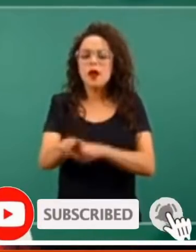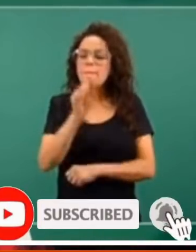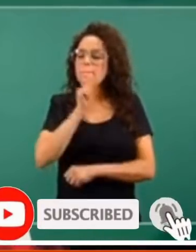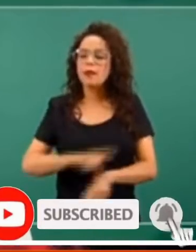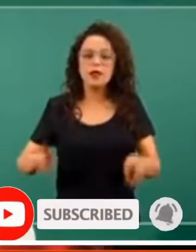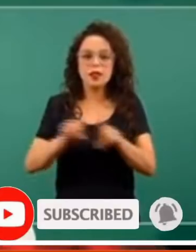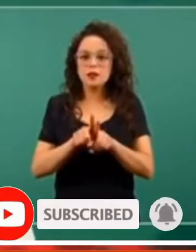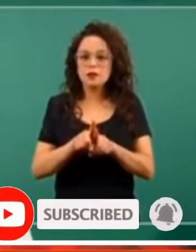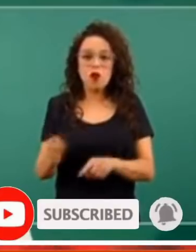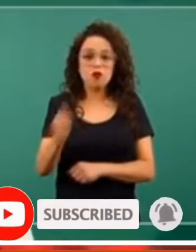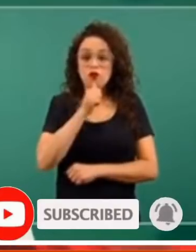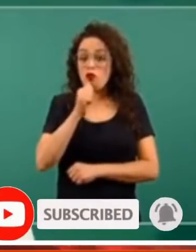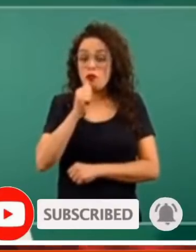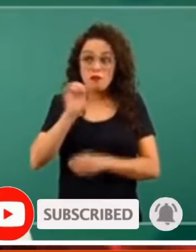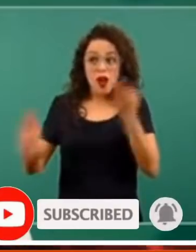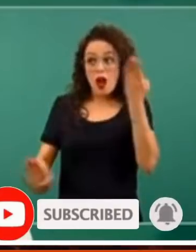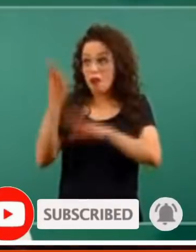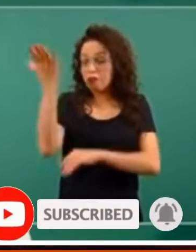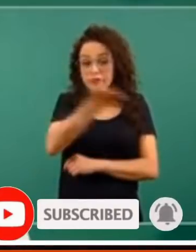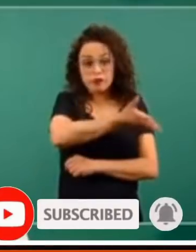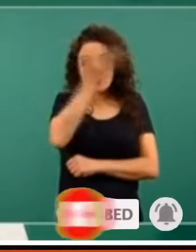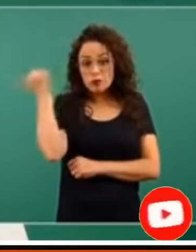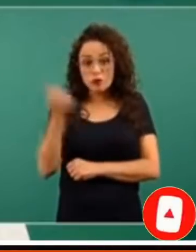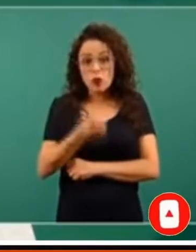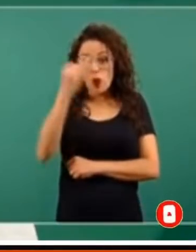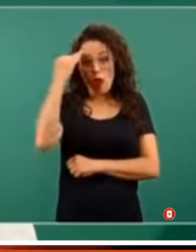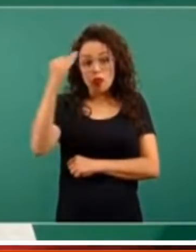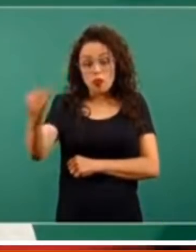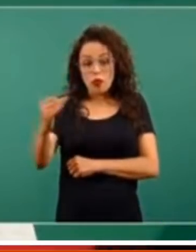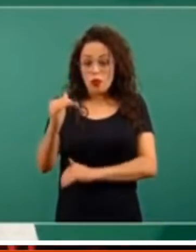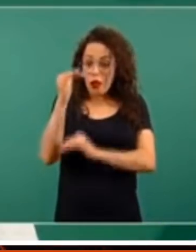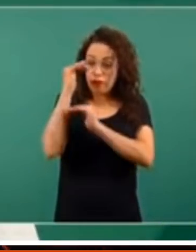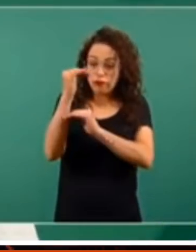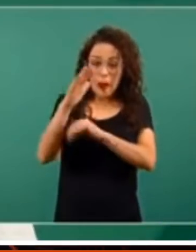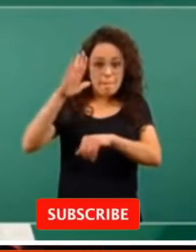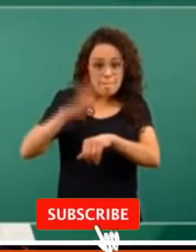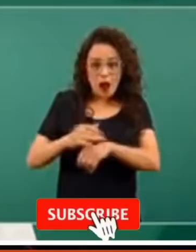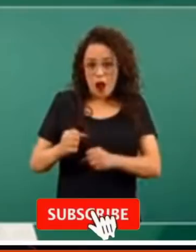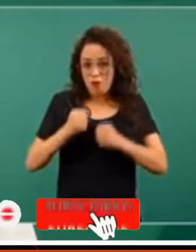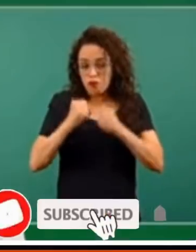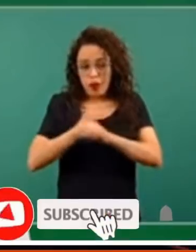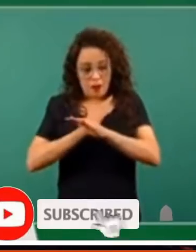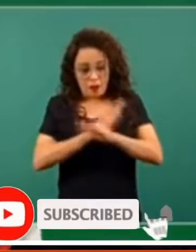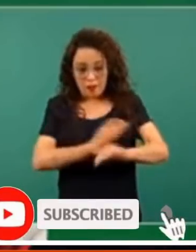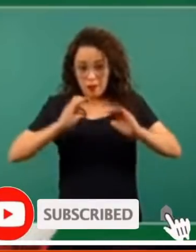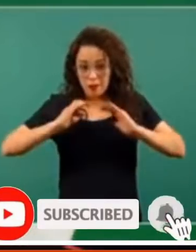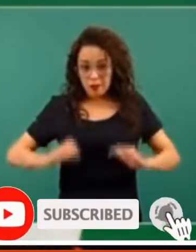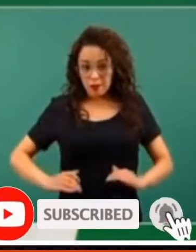sabe, en el mundo entero no se sabe cuál es la duración máxima de la inmunidad, de la capacidad